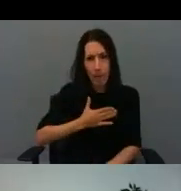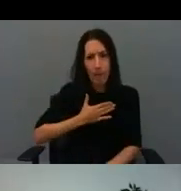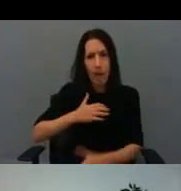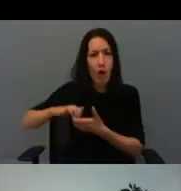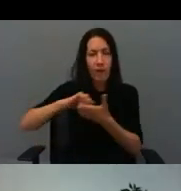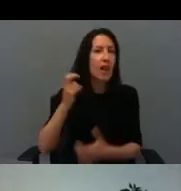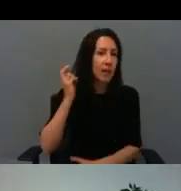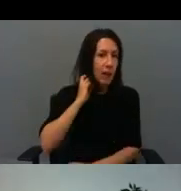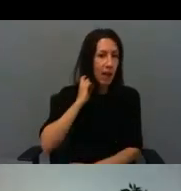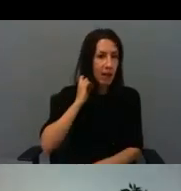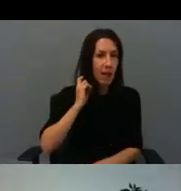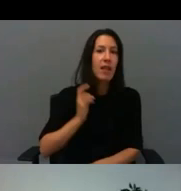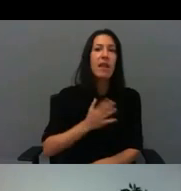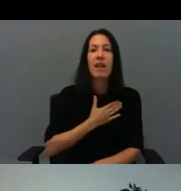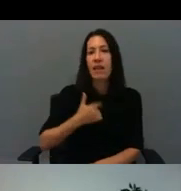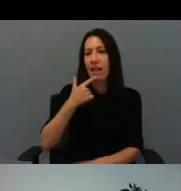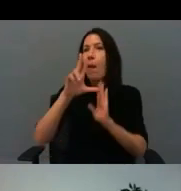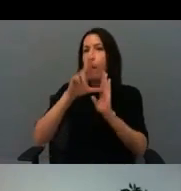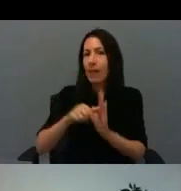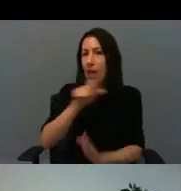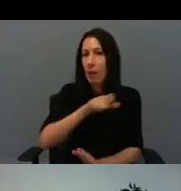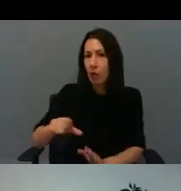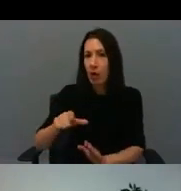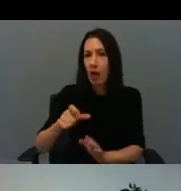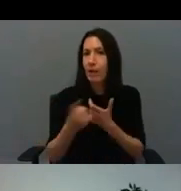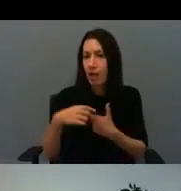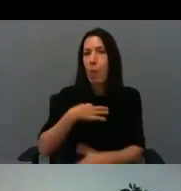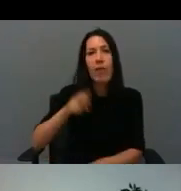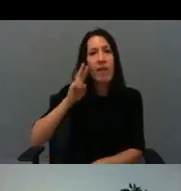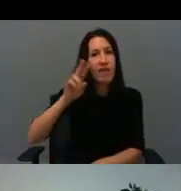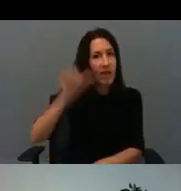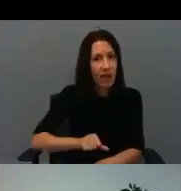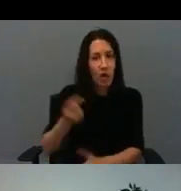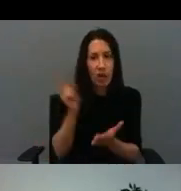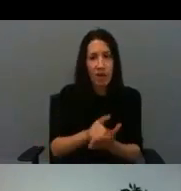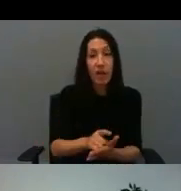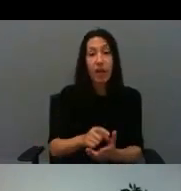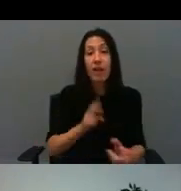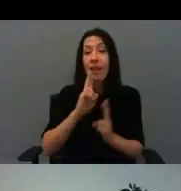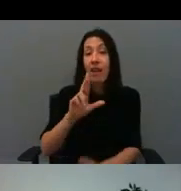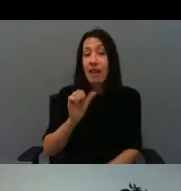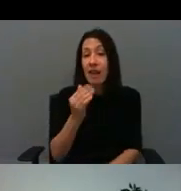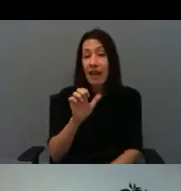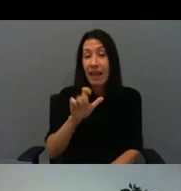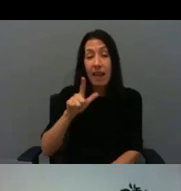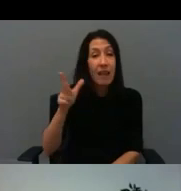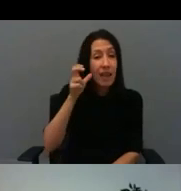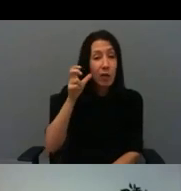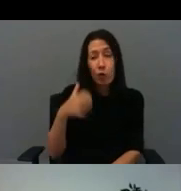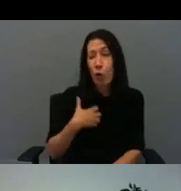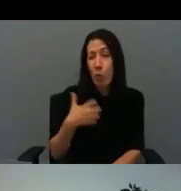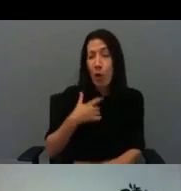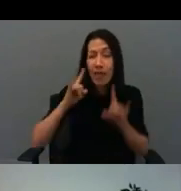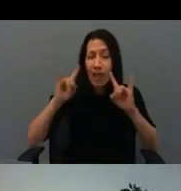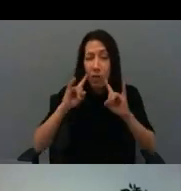se enviará al resto de a todas las personas participantes. Raquel, te escuchamos con mucha interferencia. ¿Nos puedes escribir